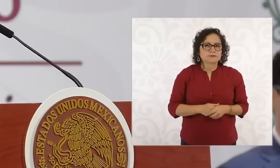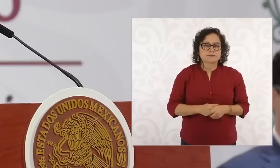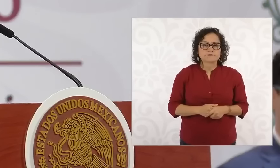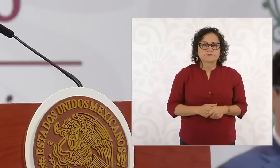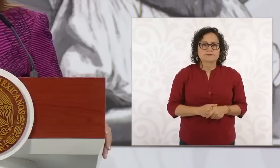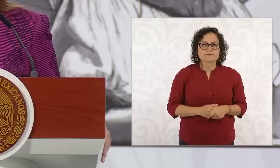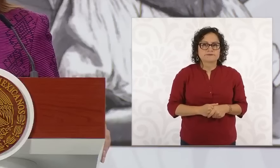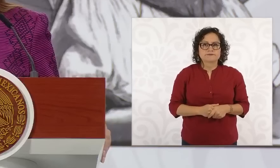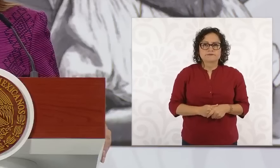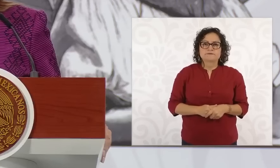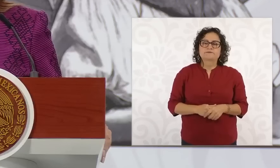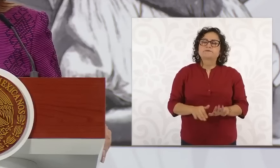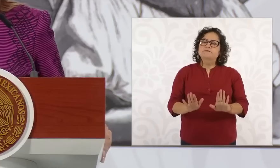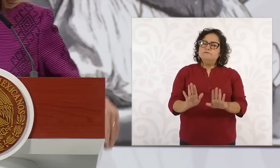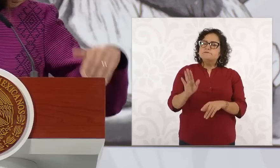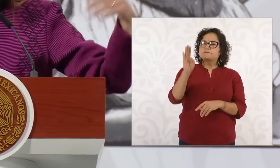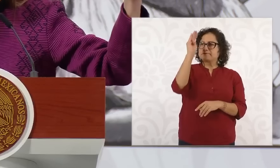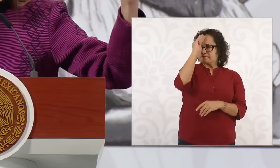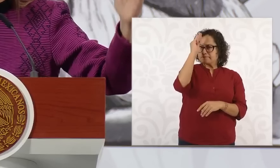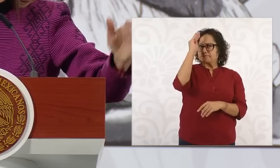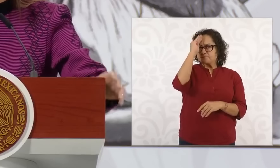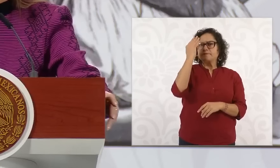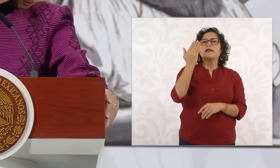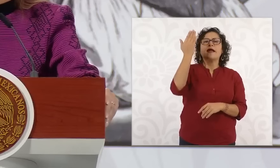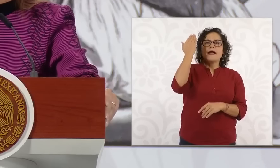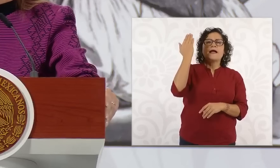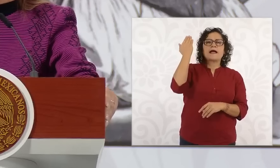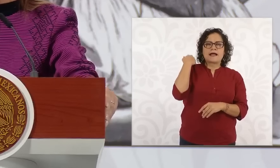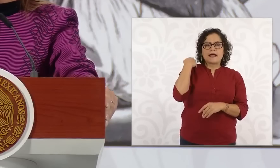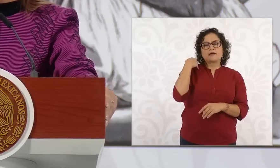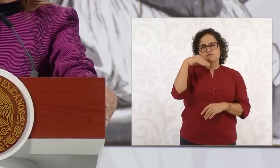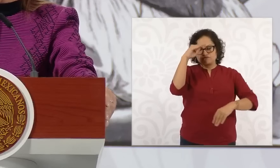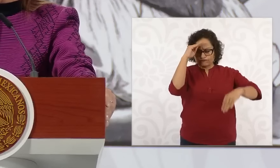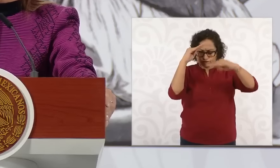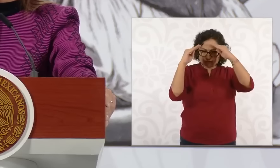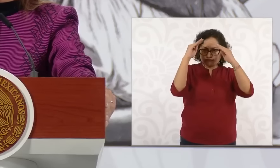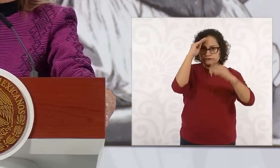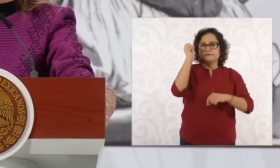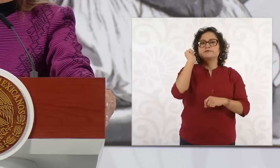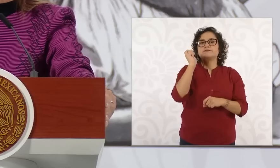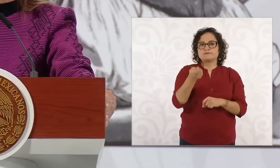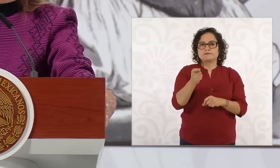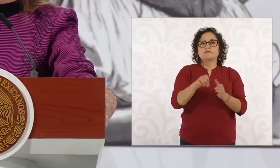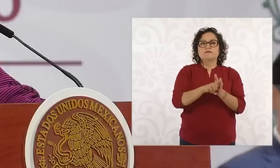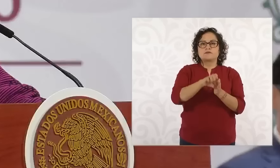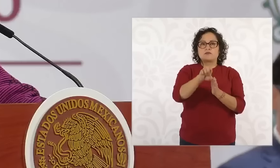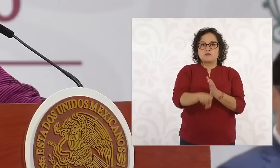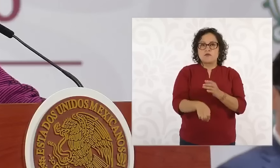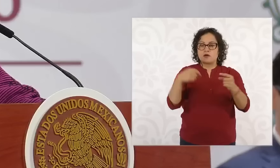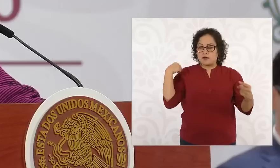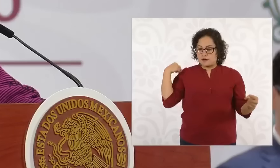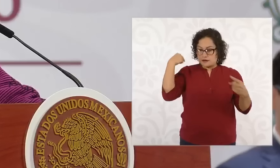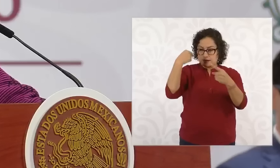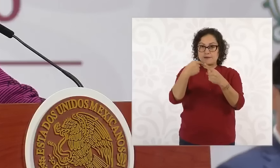Estábamos nosotros pensando desde hace tiempo. Se cumplen 7 años de transformación al cierre de este